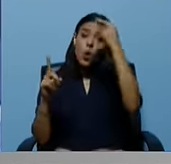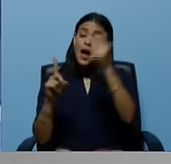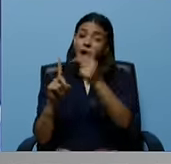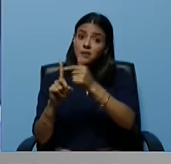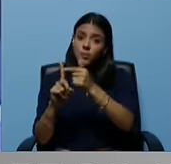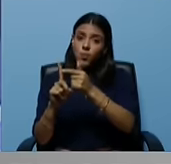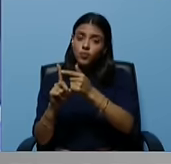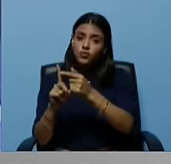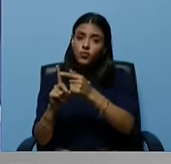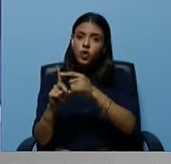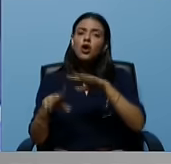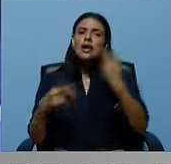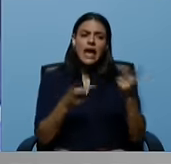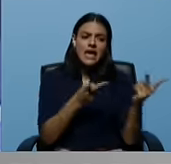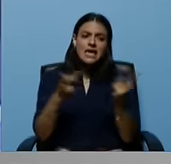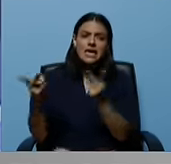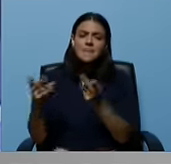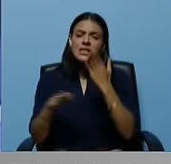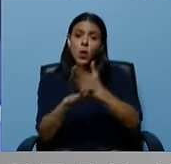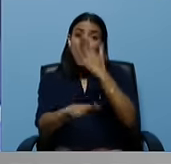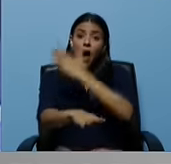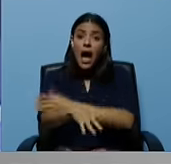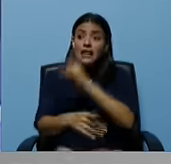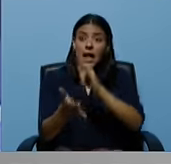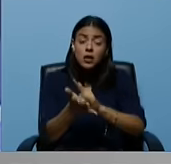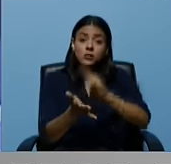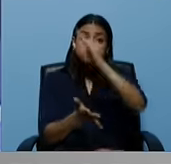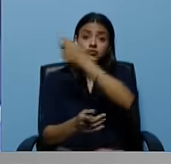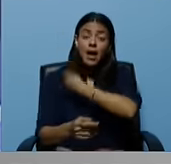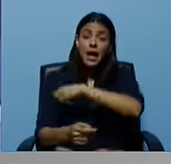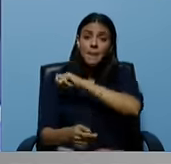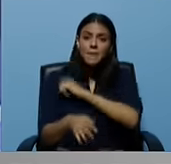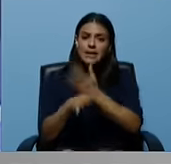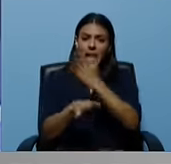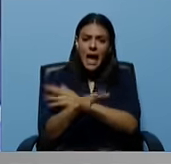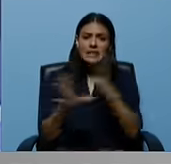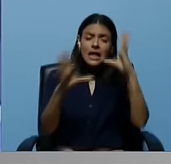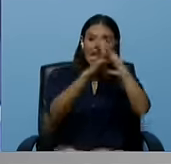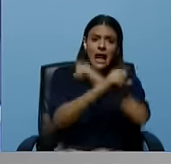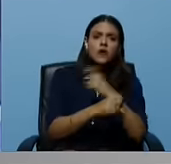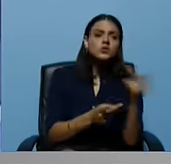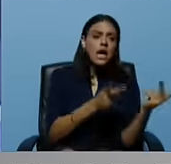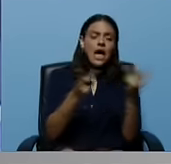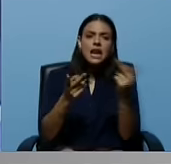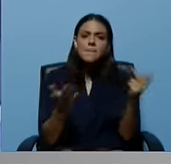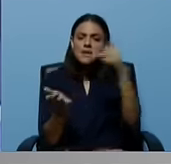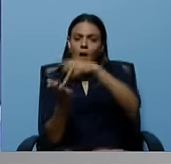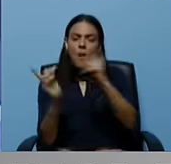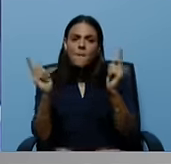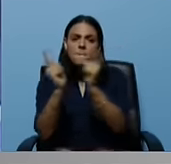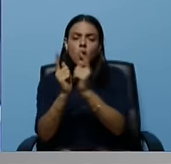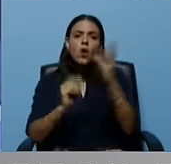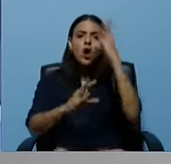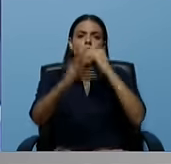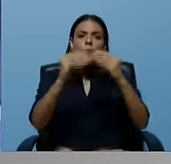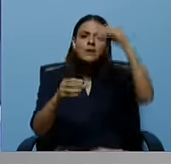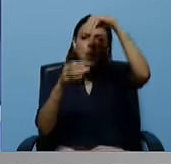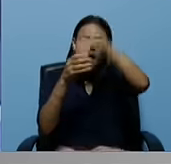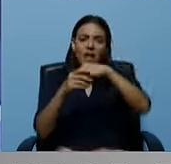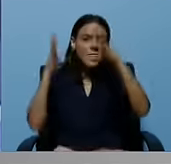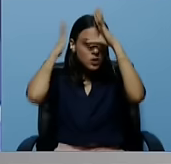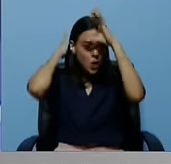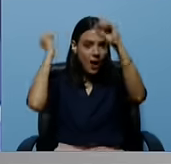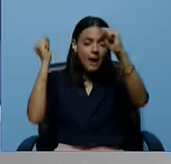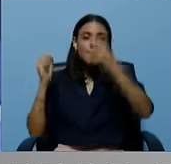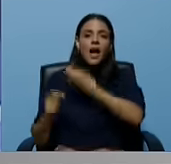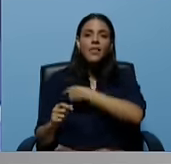que nos invitó la noche antes de que partiera de Venezuela a conversar en la Embajada del Reino